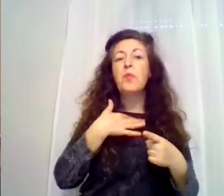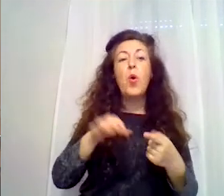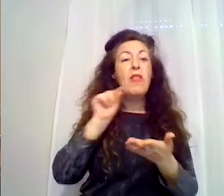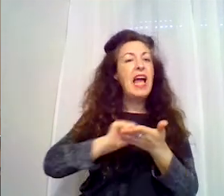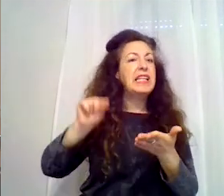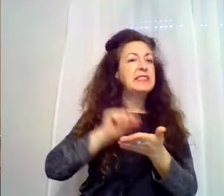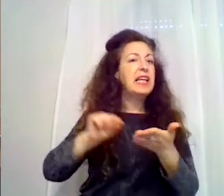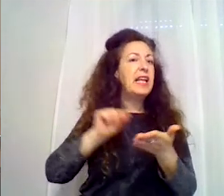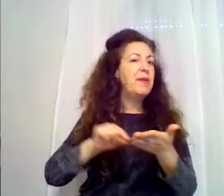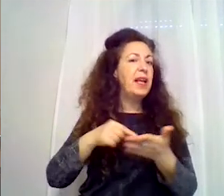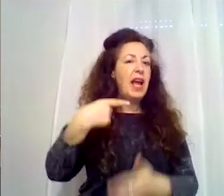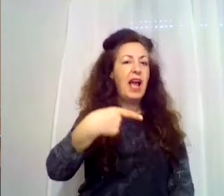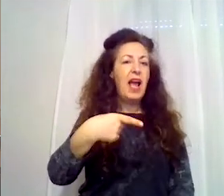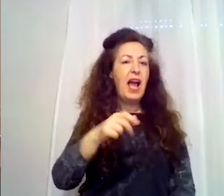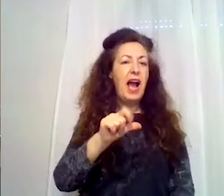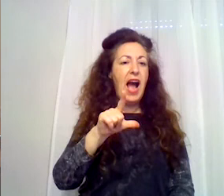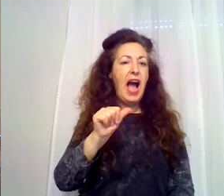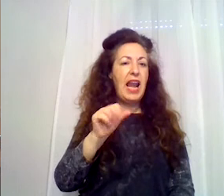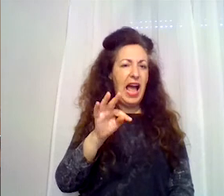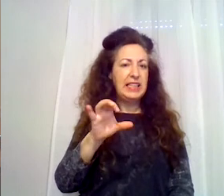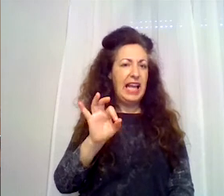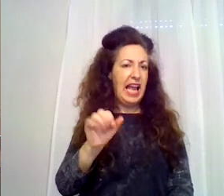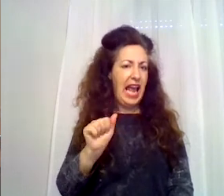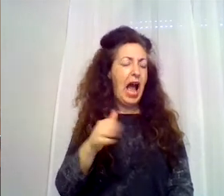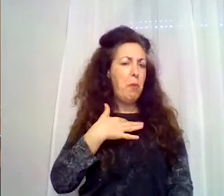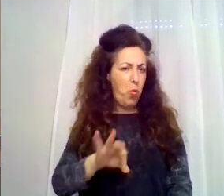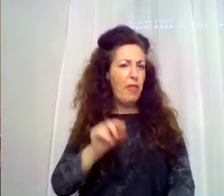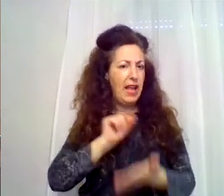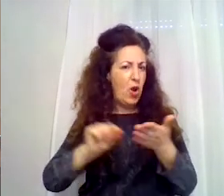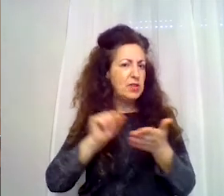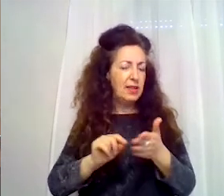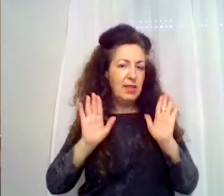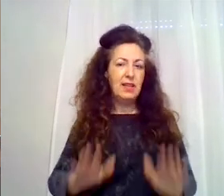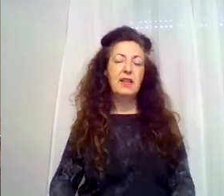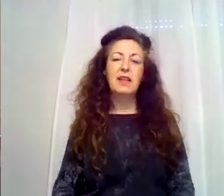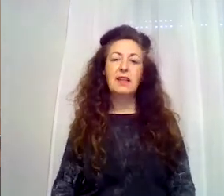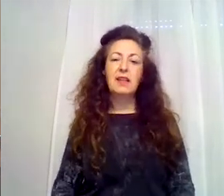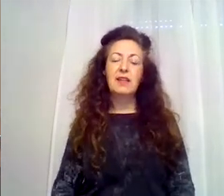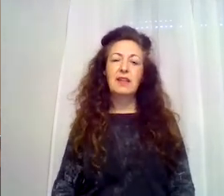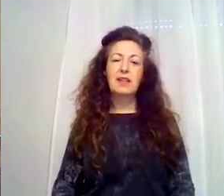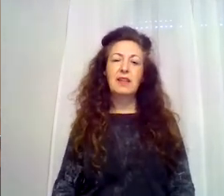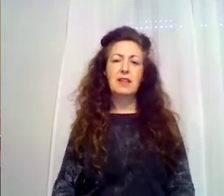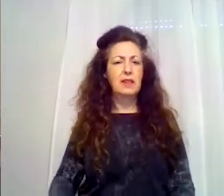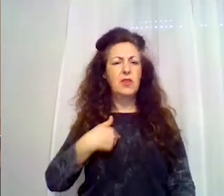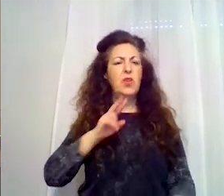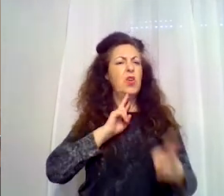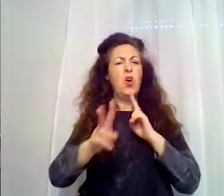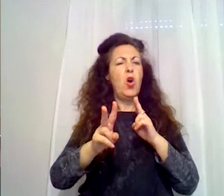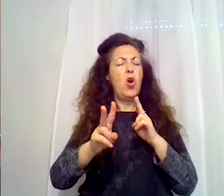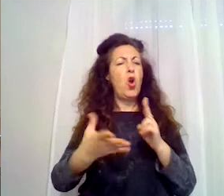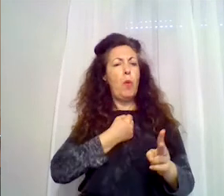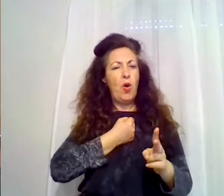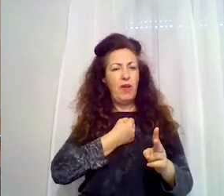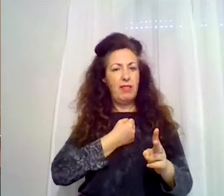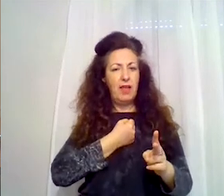pero yo esa parte se la concedo totalmente. Es una posibilidad, no estamos ni de acuerdo ni